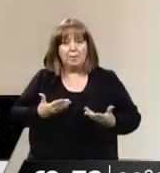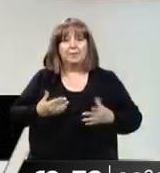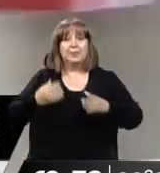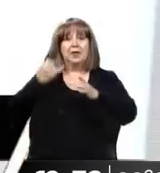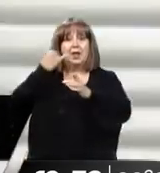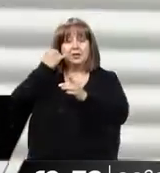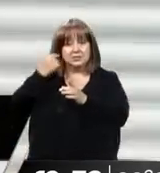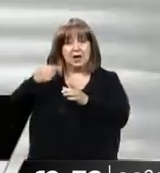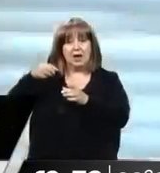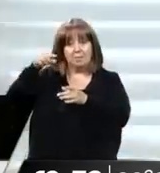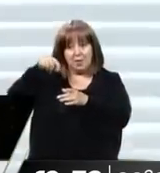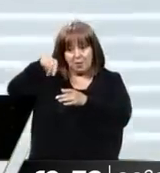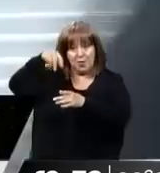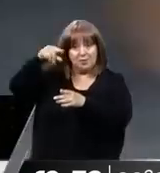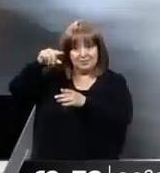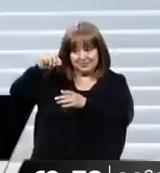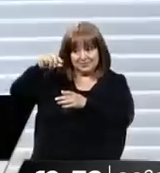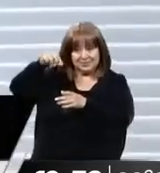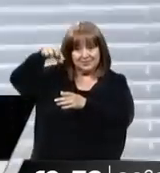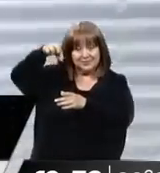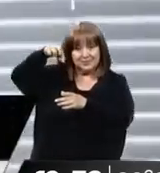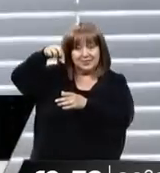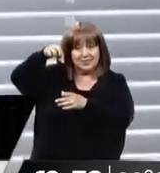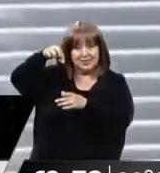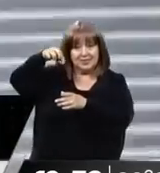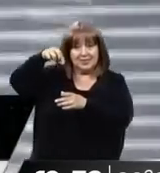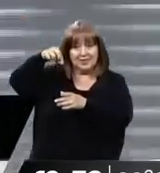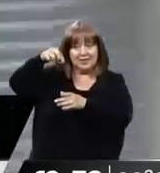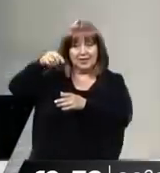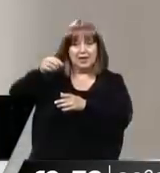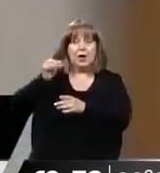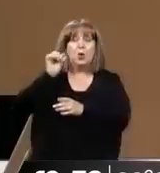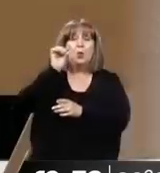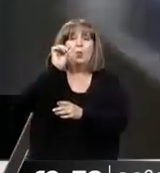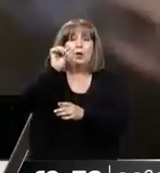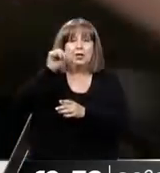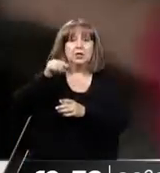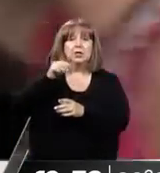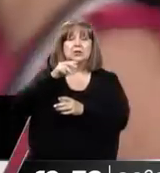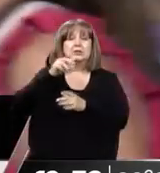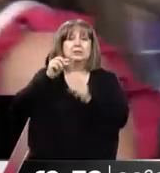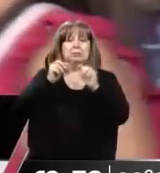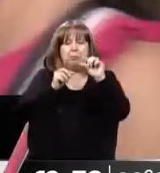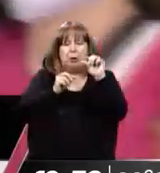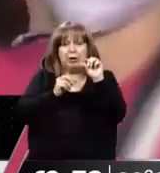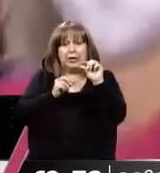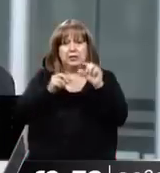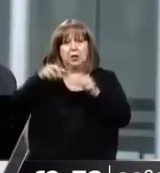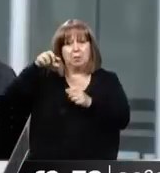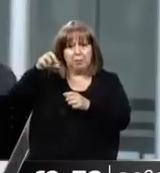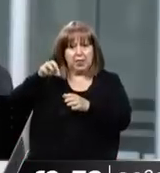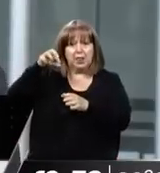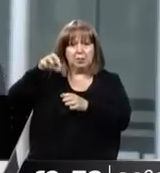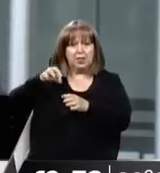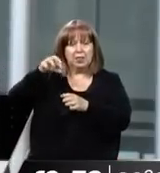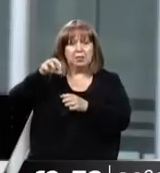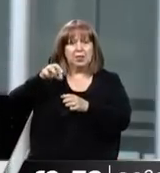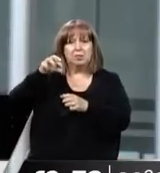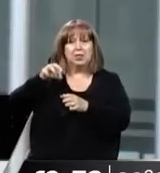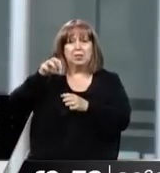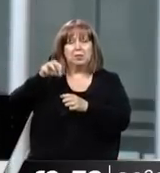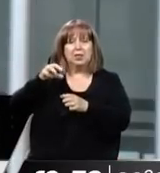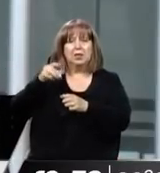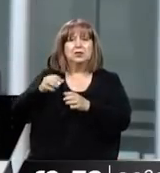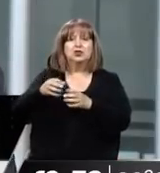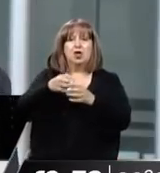del etilenglicol solamente menos de un trago menos de 30 centímetros cúbicos o mililitros